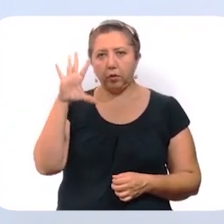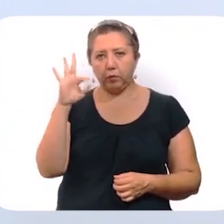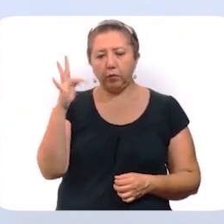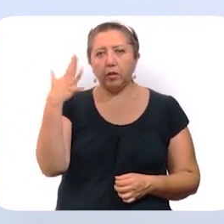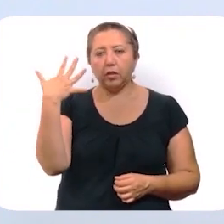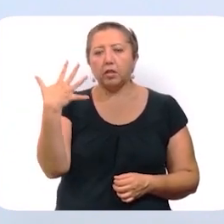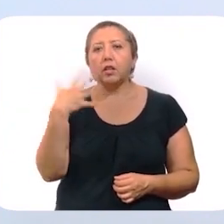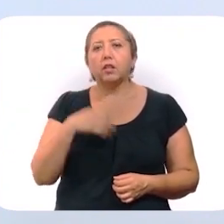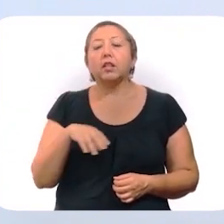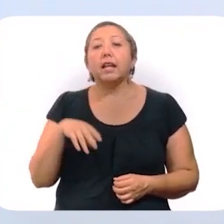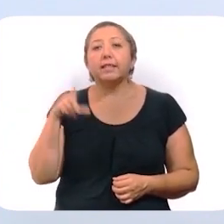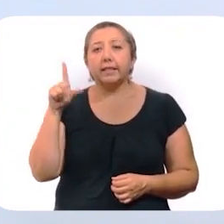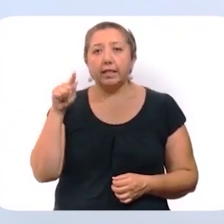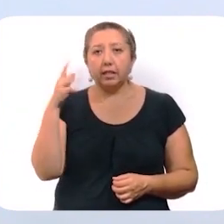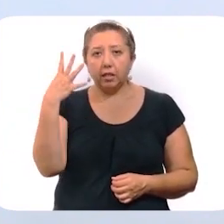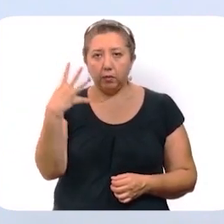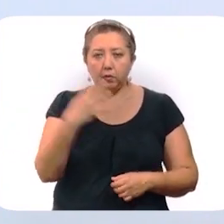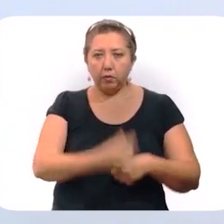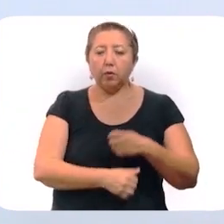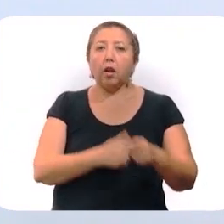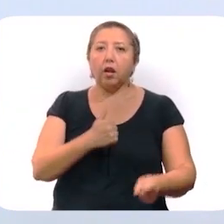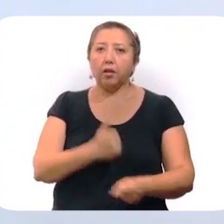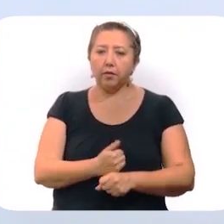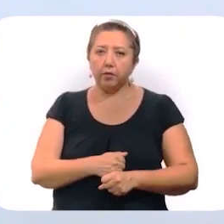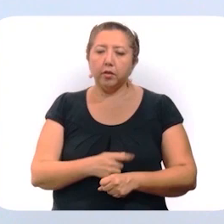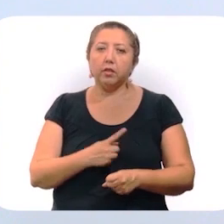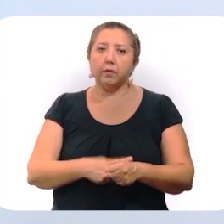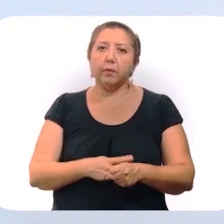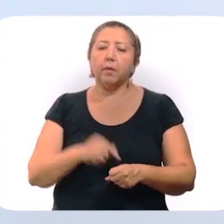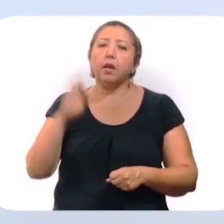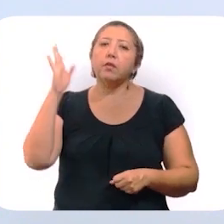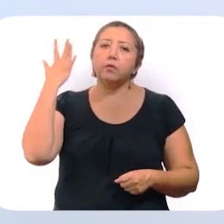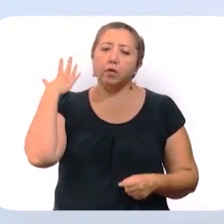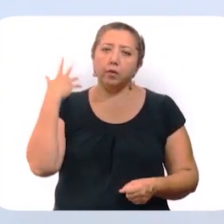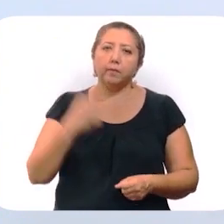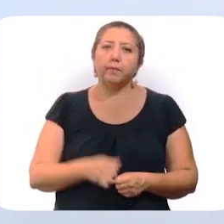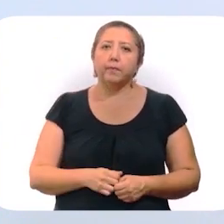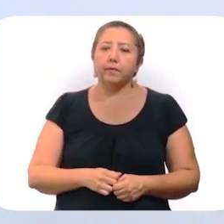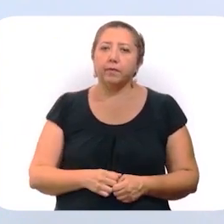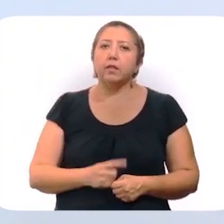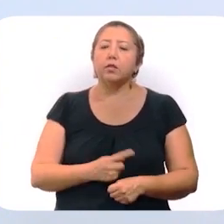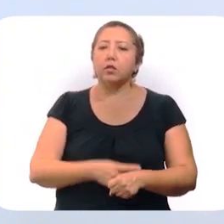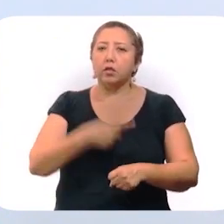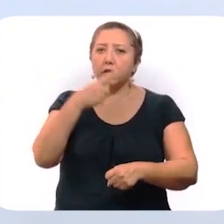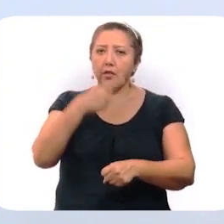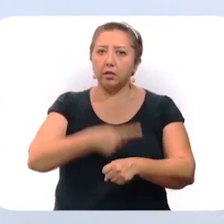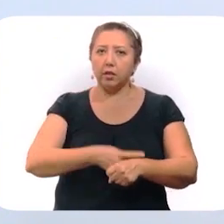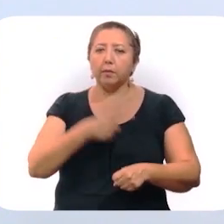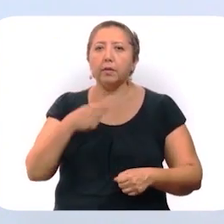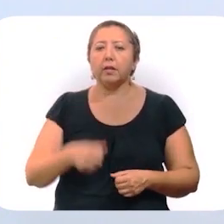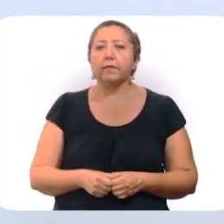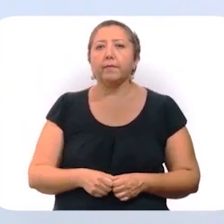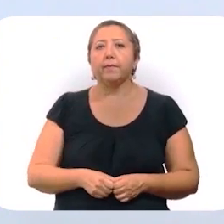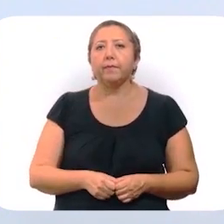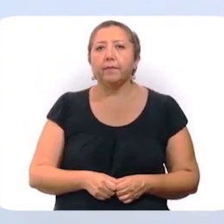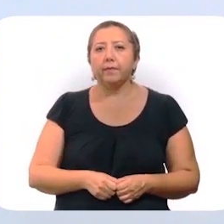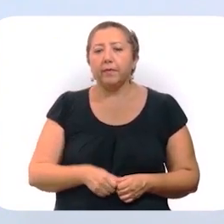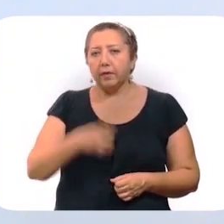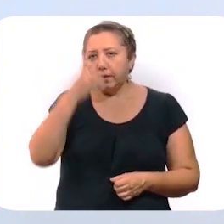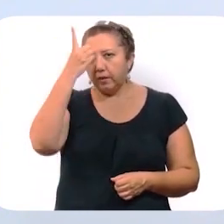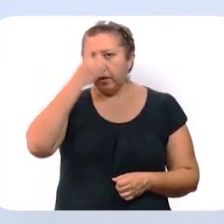45 a 74 años sus principales enfermedades fueron hipertensión arterial sistémica